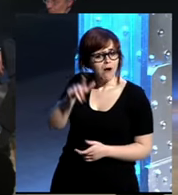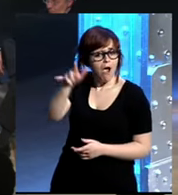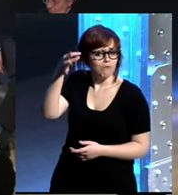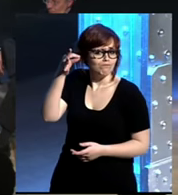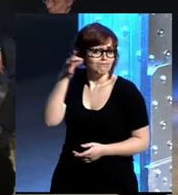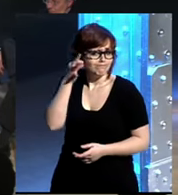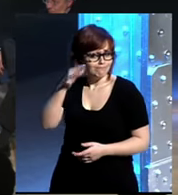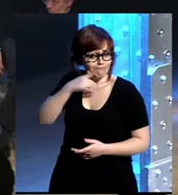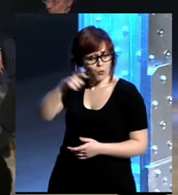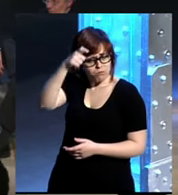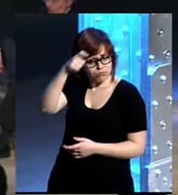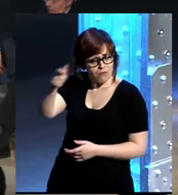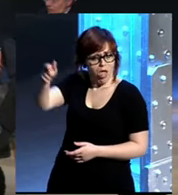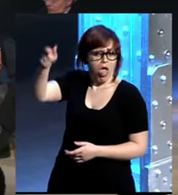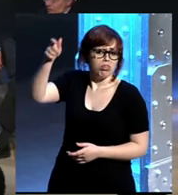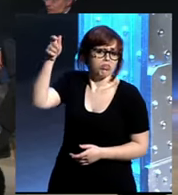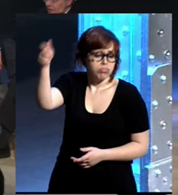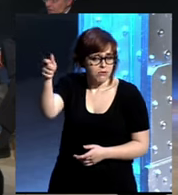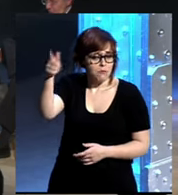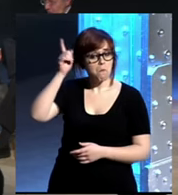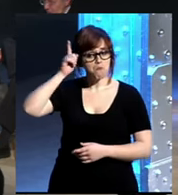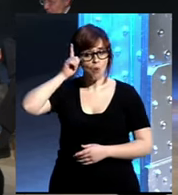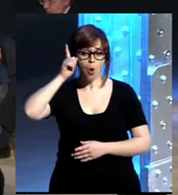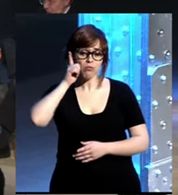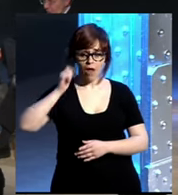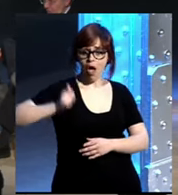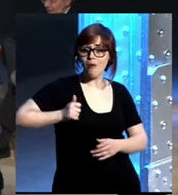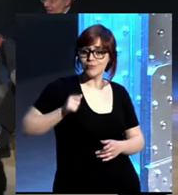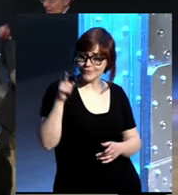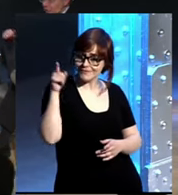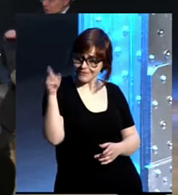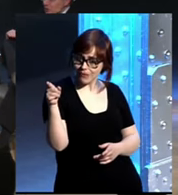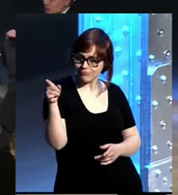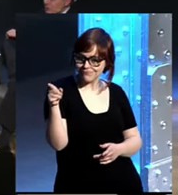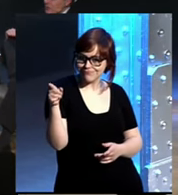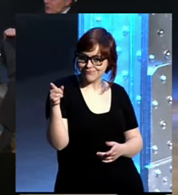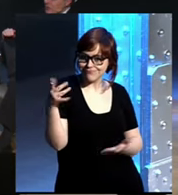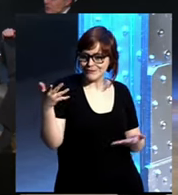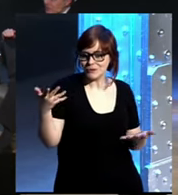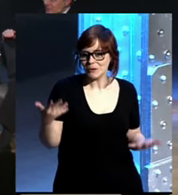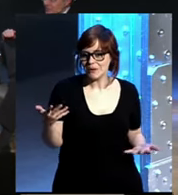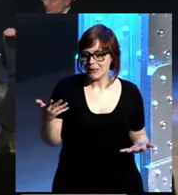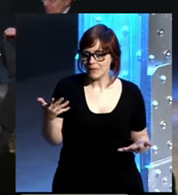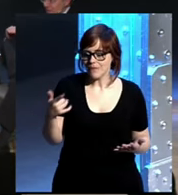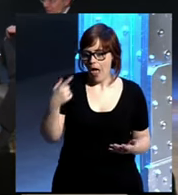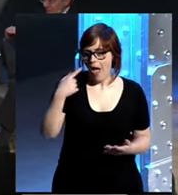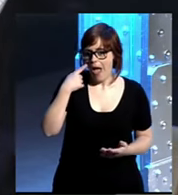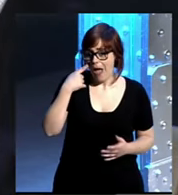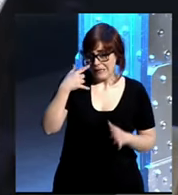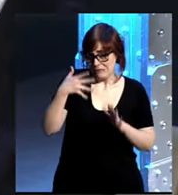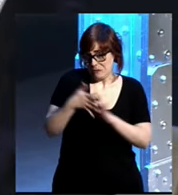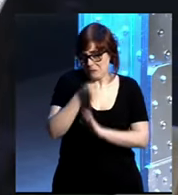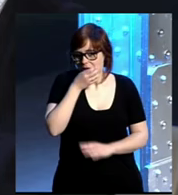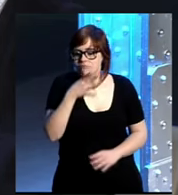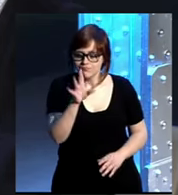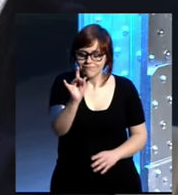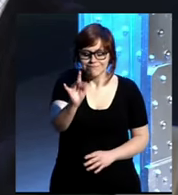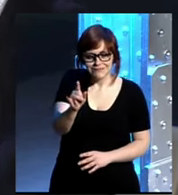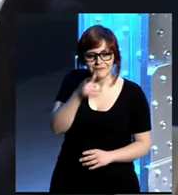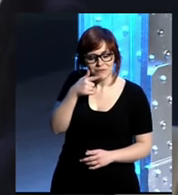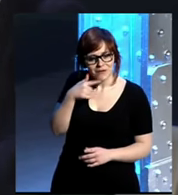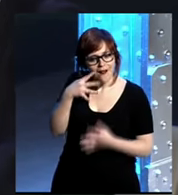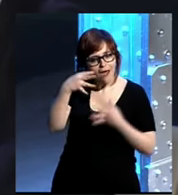eso es rentable al final? ¿Me estoy explicando? Estás explicando bien. No solo no me aguas la fiesta, sino que te agradezco profundamente